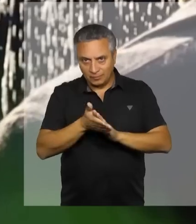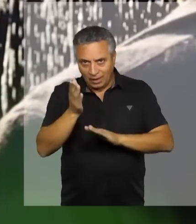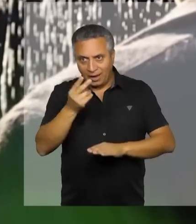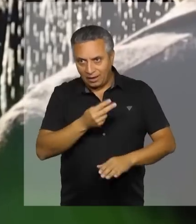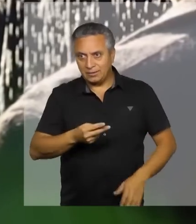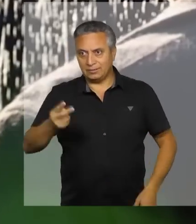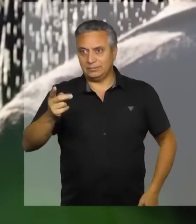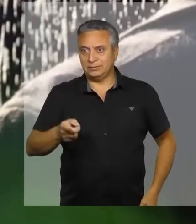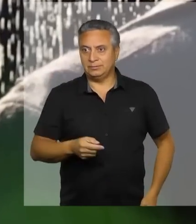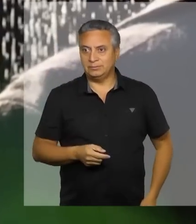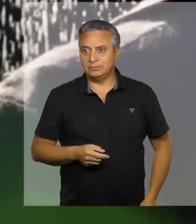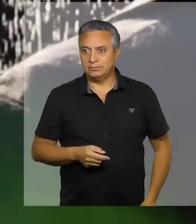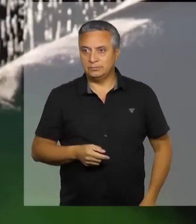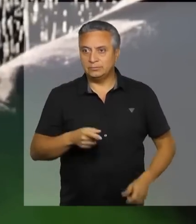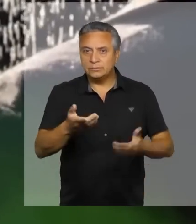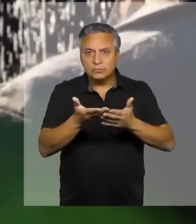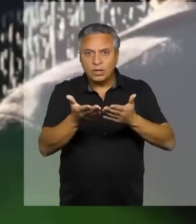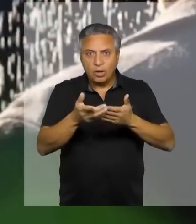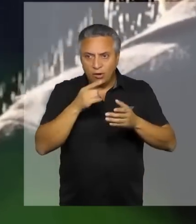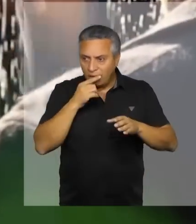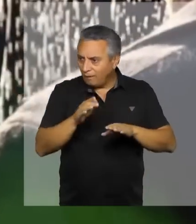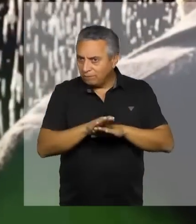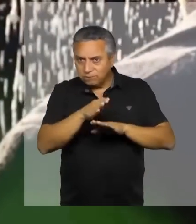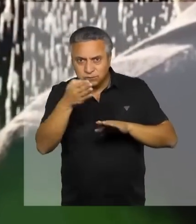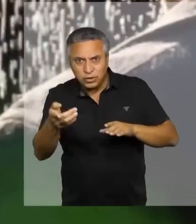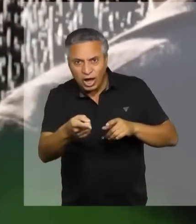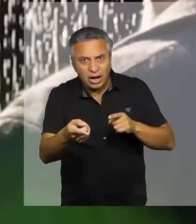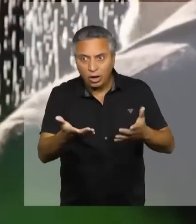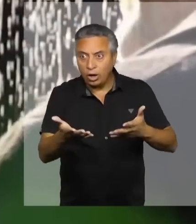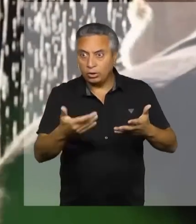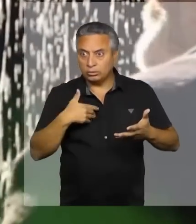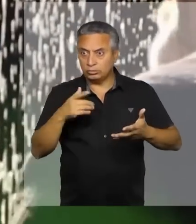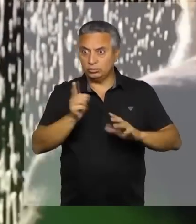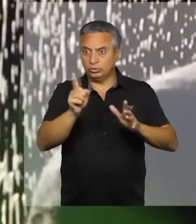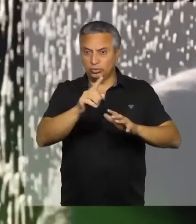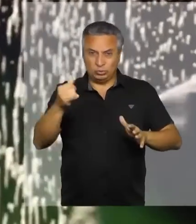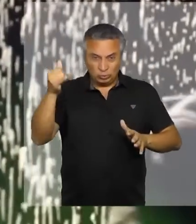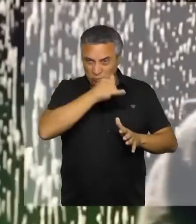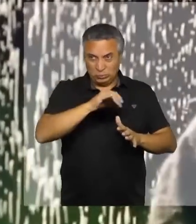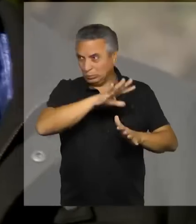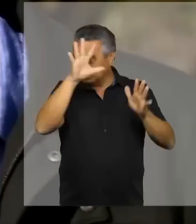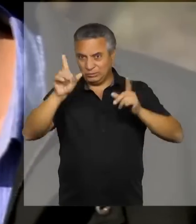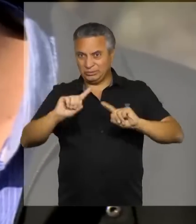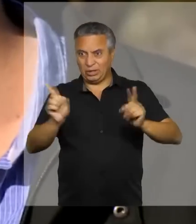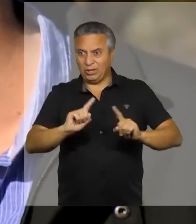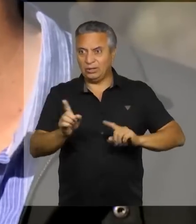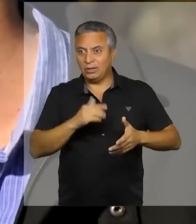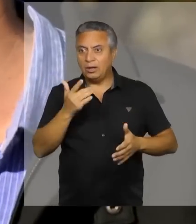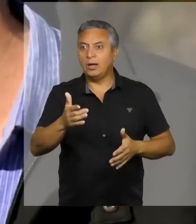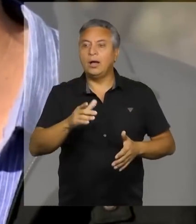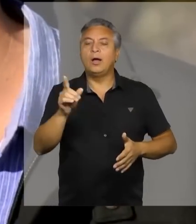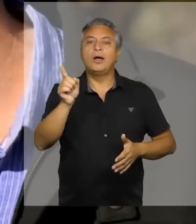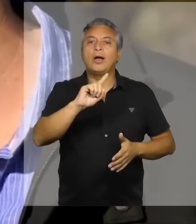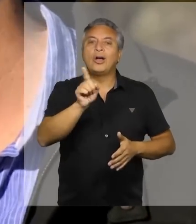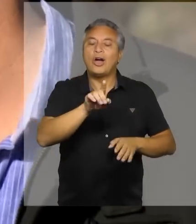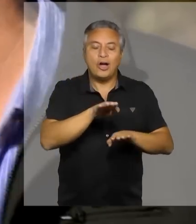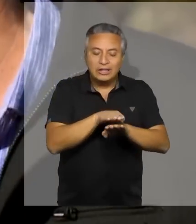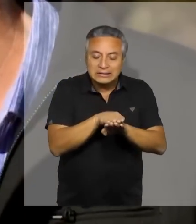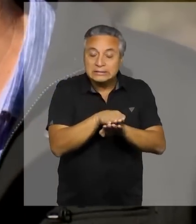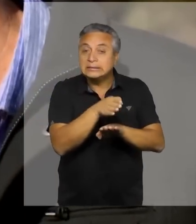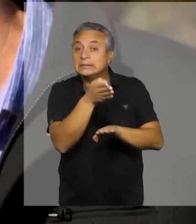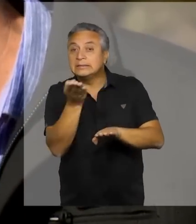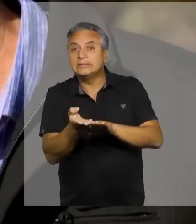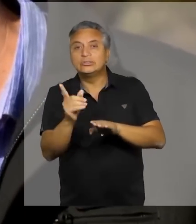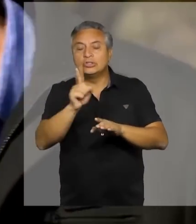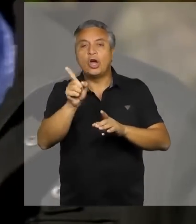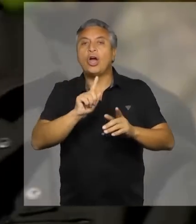vuelco? ¿Un vuelco? ¿Qué pasó? Pero me voy a usar desde limpiarlo, va a quedar todo sucio. Aparte, ¿está asegurado? Pero Marco, no lo vamos a volcar. Es un vuelco,